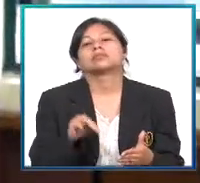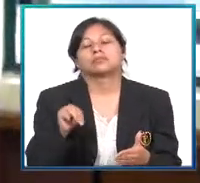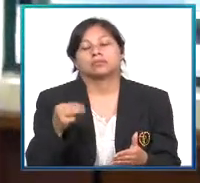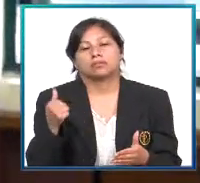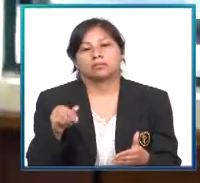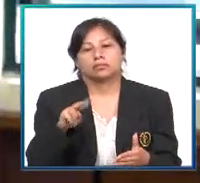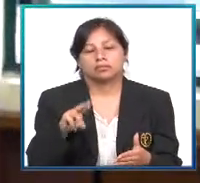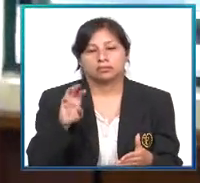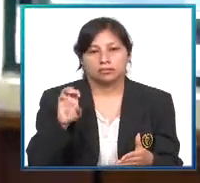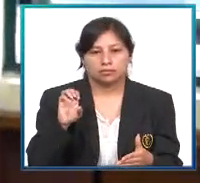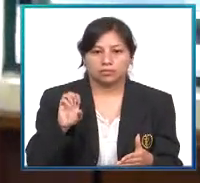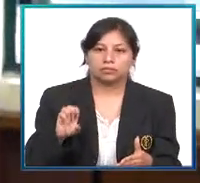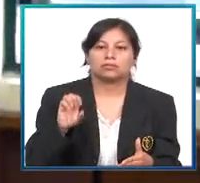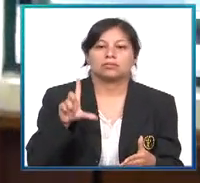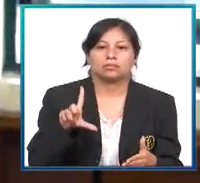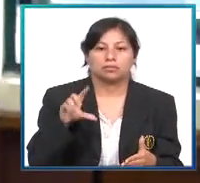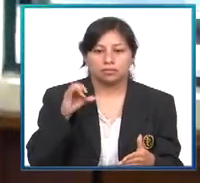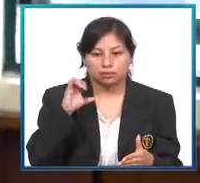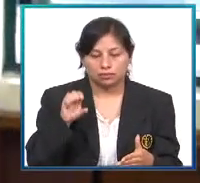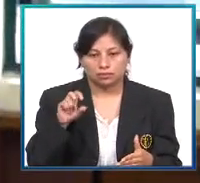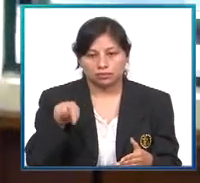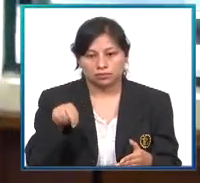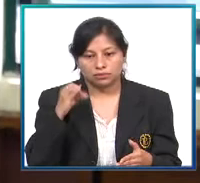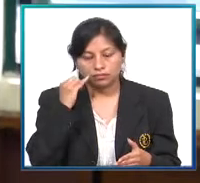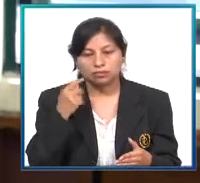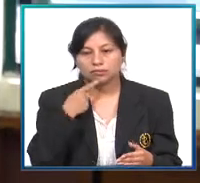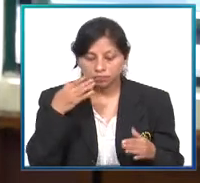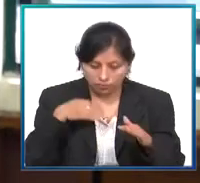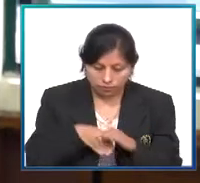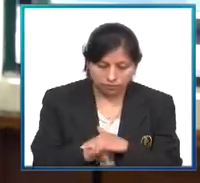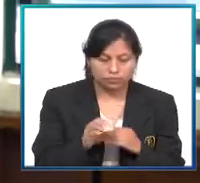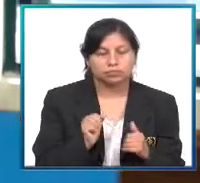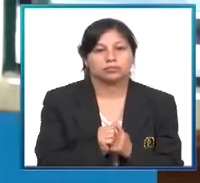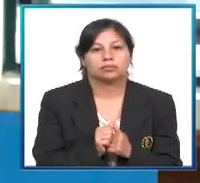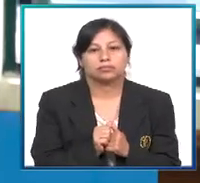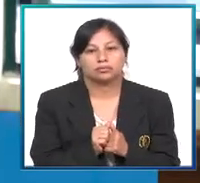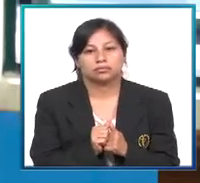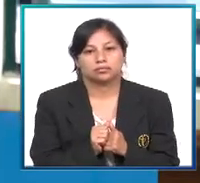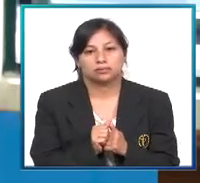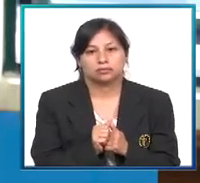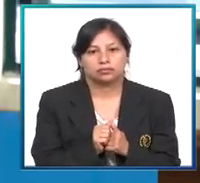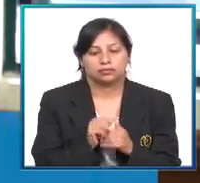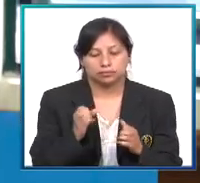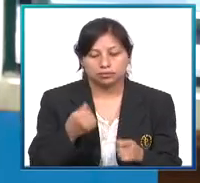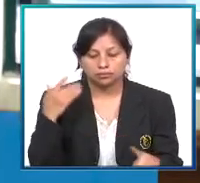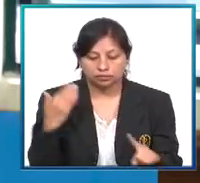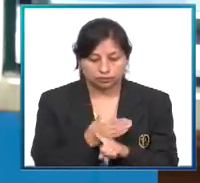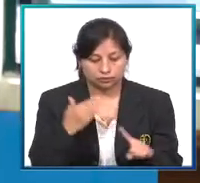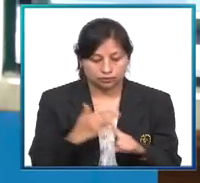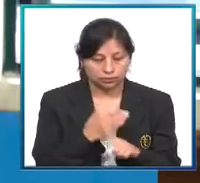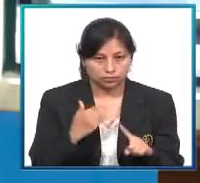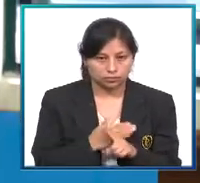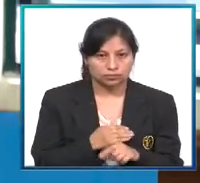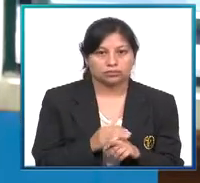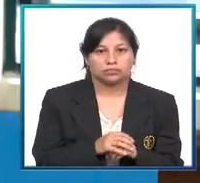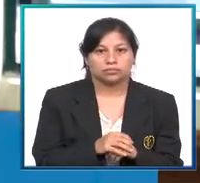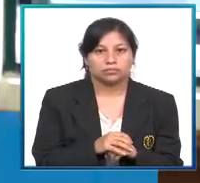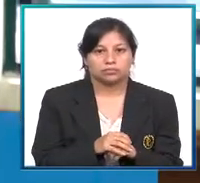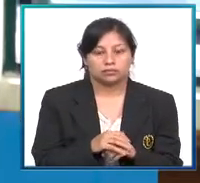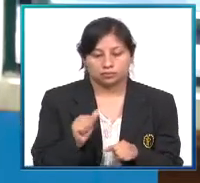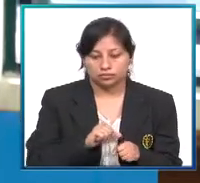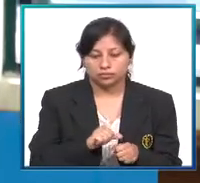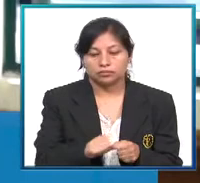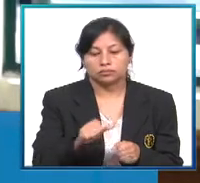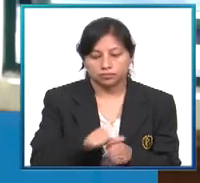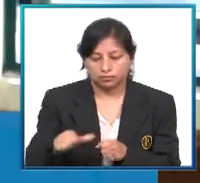por las gestiones realizadas y su intermediación entre la problemática que tiene la aldea